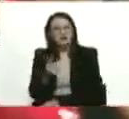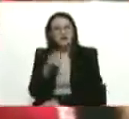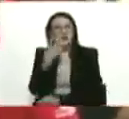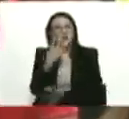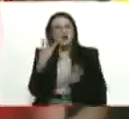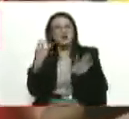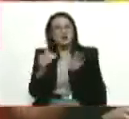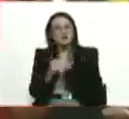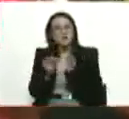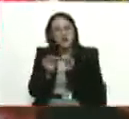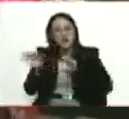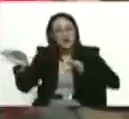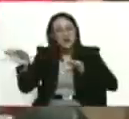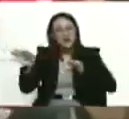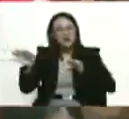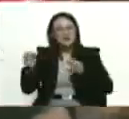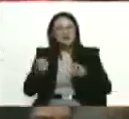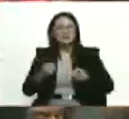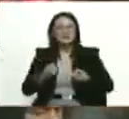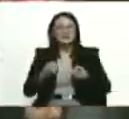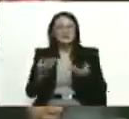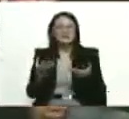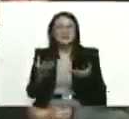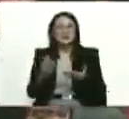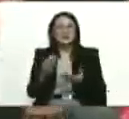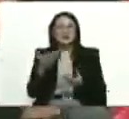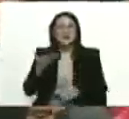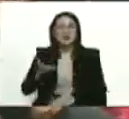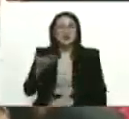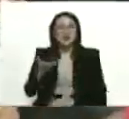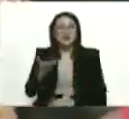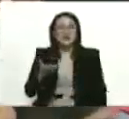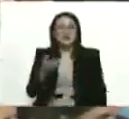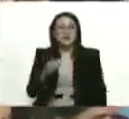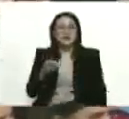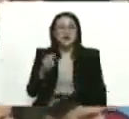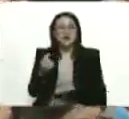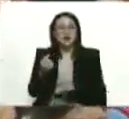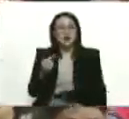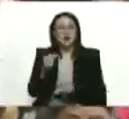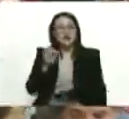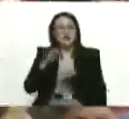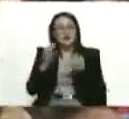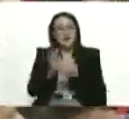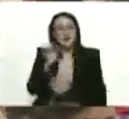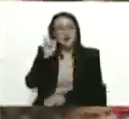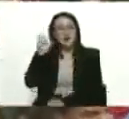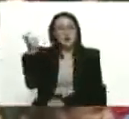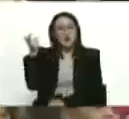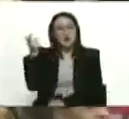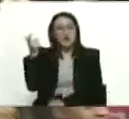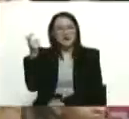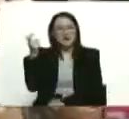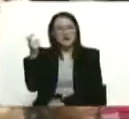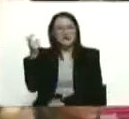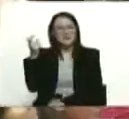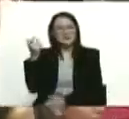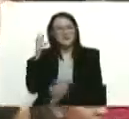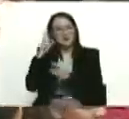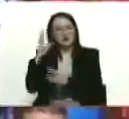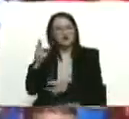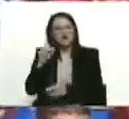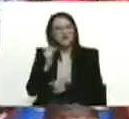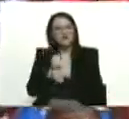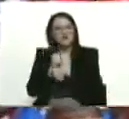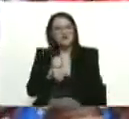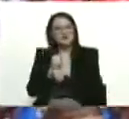mil hectáreas, garantizando este importante rubro a las familias guariqueñas. Asimismo, reconoció reconoció el